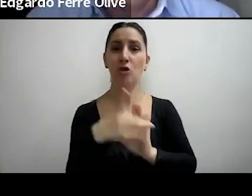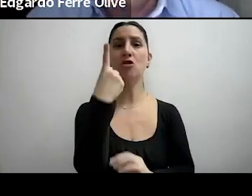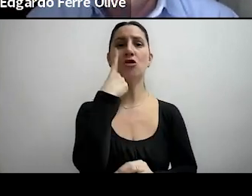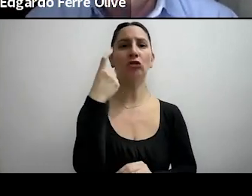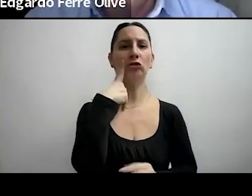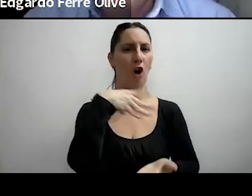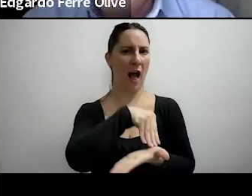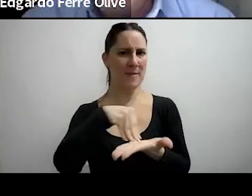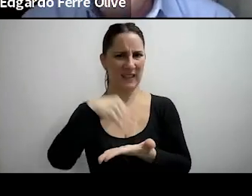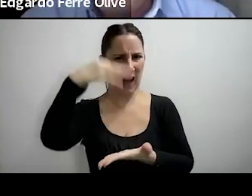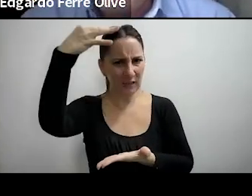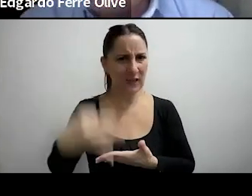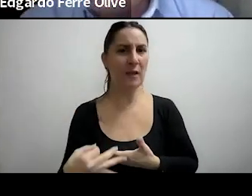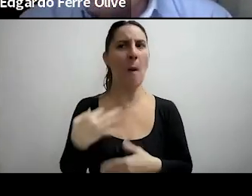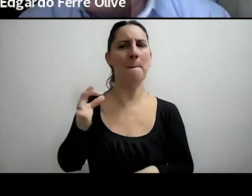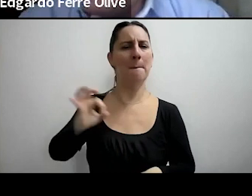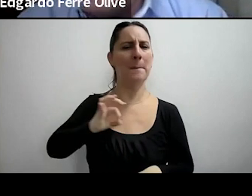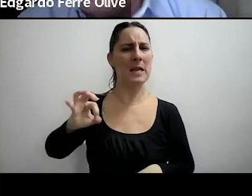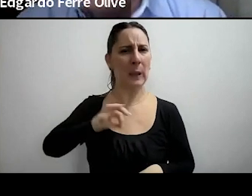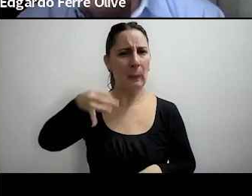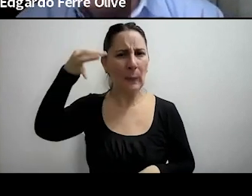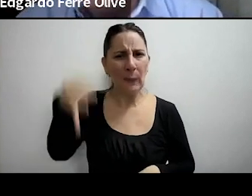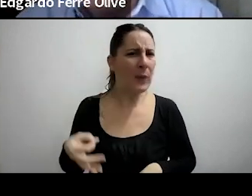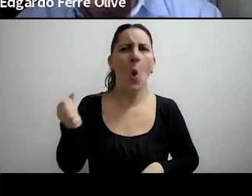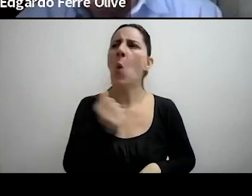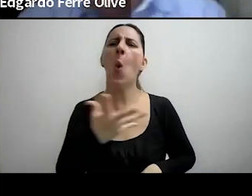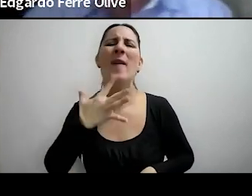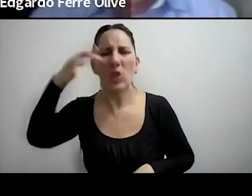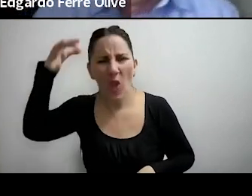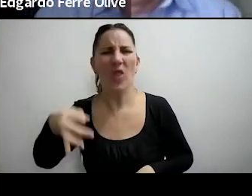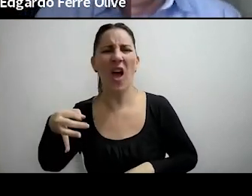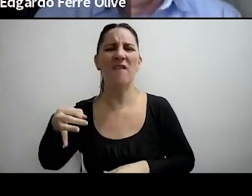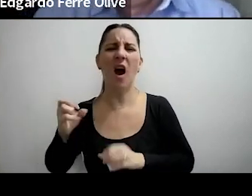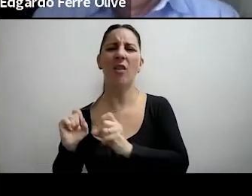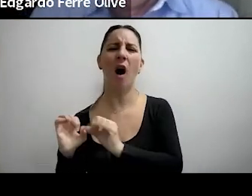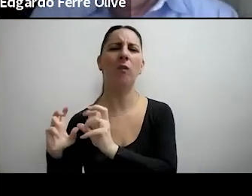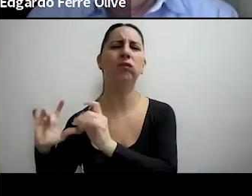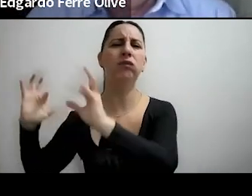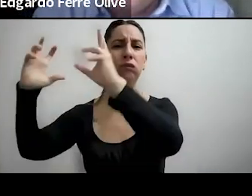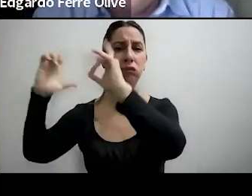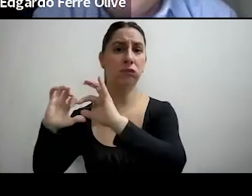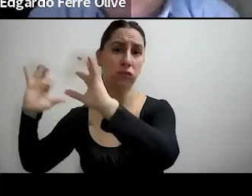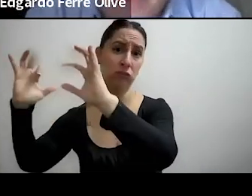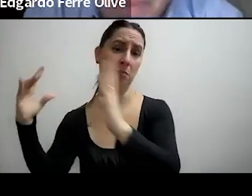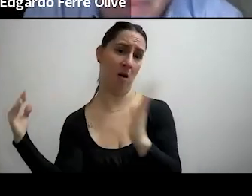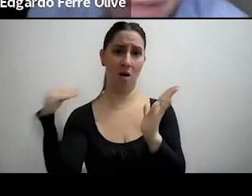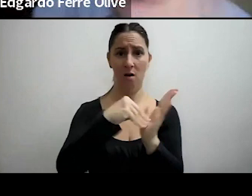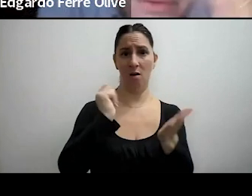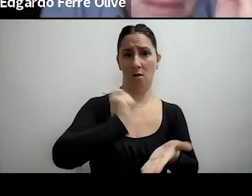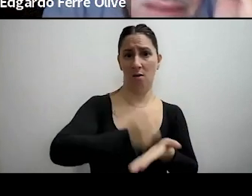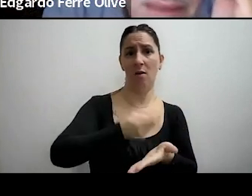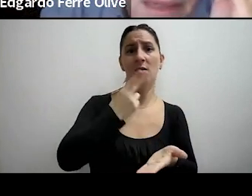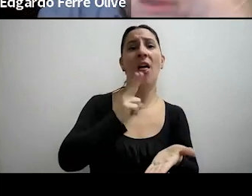los efectos de determinar cuáles son las emisiones reales que está produciendo cada sujeto, los efectos de grabarlo en función de las emisiones que vaya a